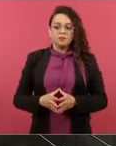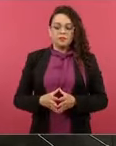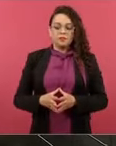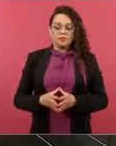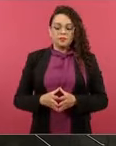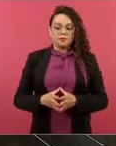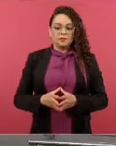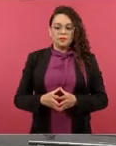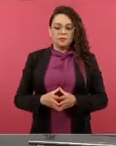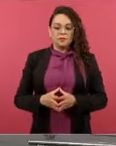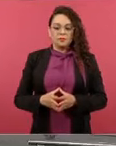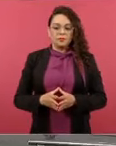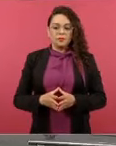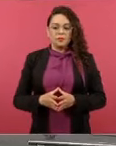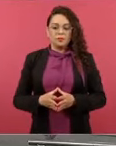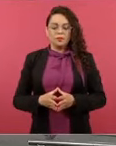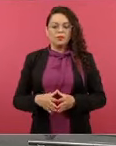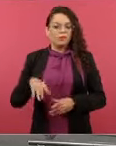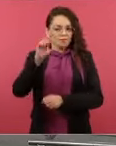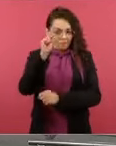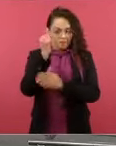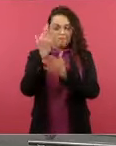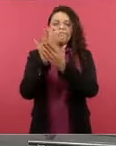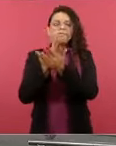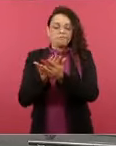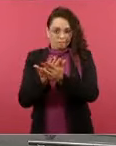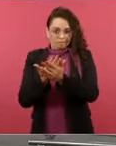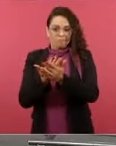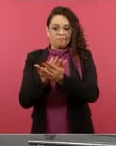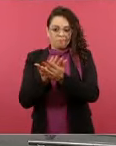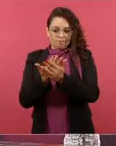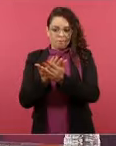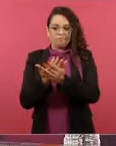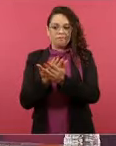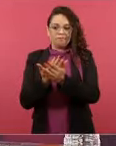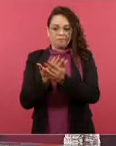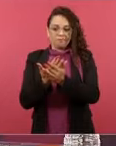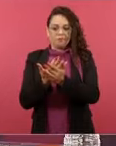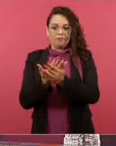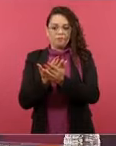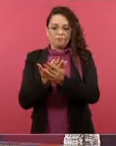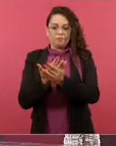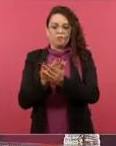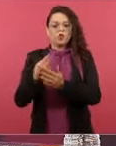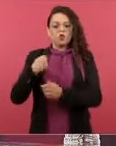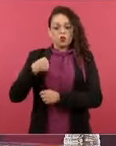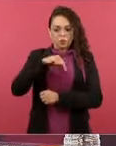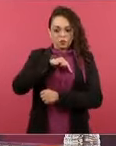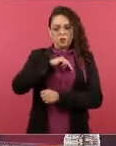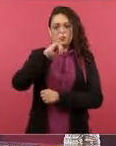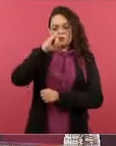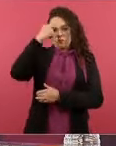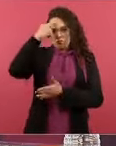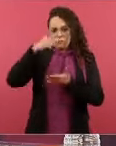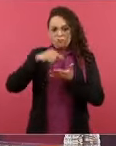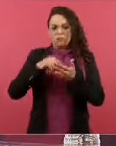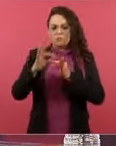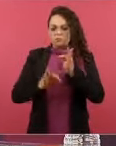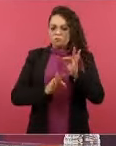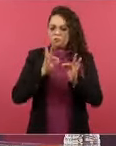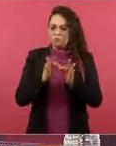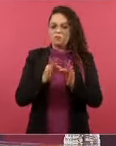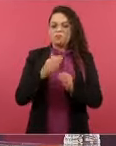estudios? Vamos a esperar un poco. Nosotros creemos que se tienen todas las condiciones, se ha cubierto con todas las expectativas,